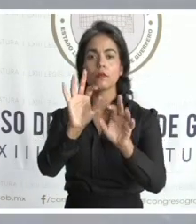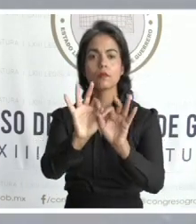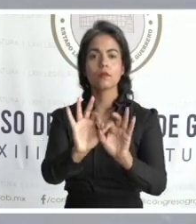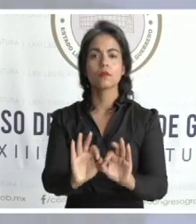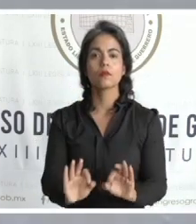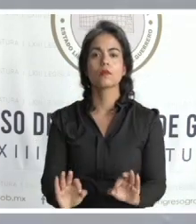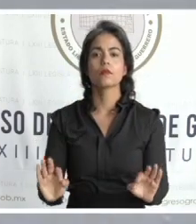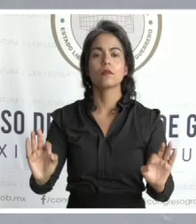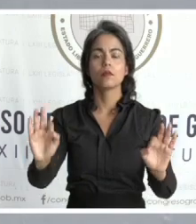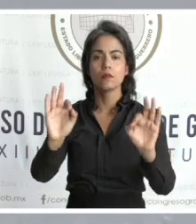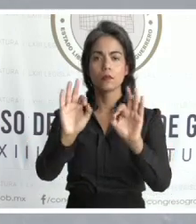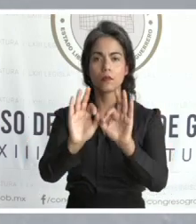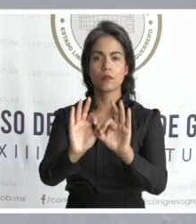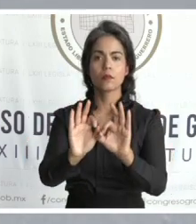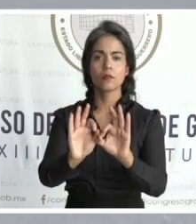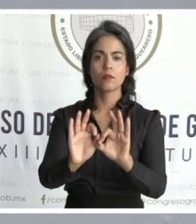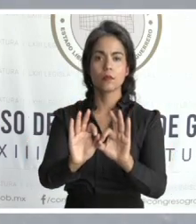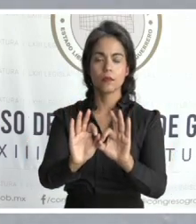en su entorno.